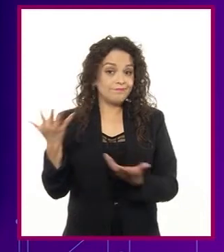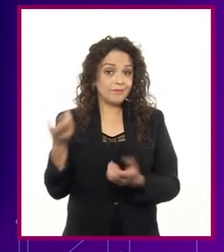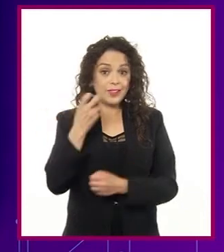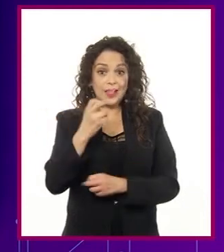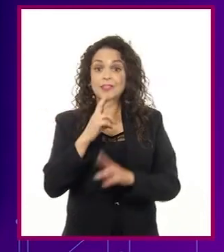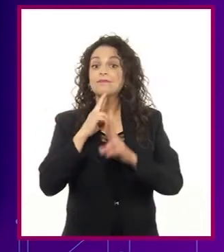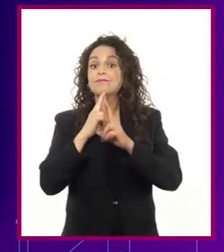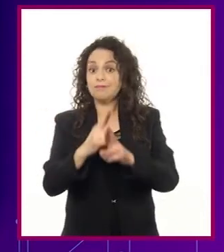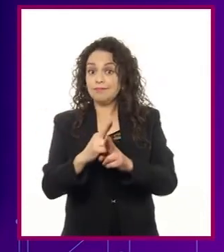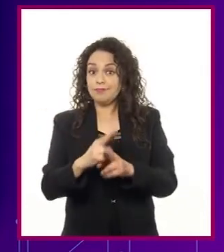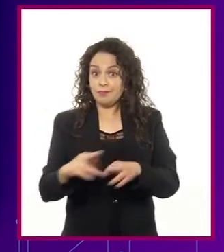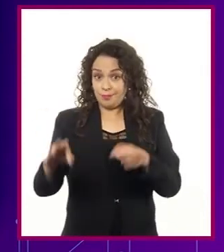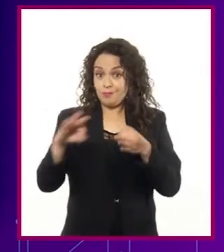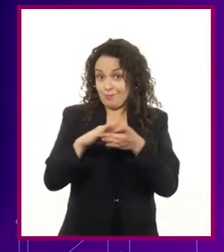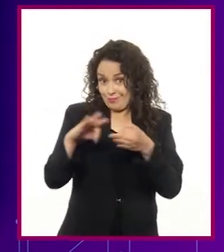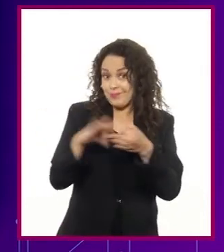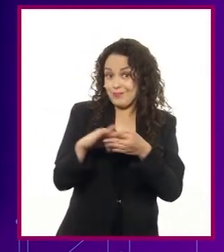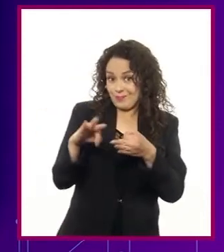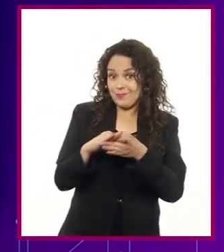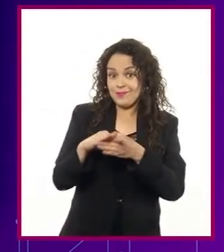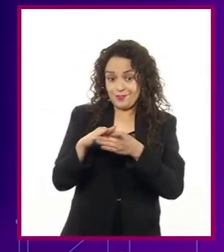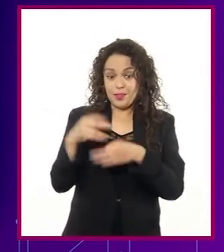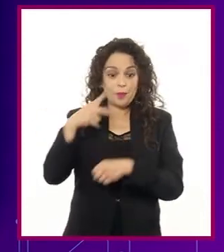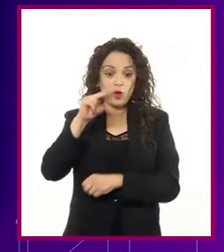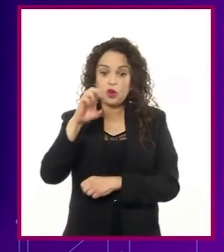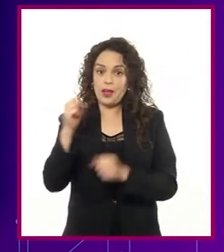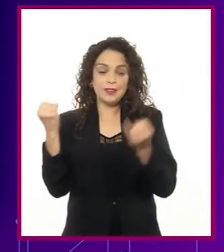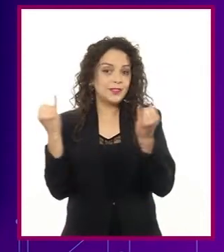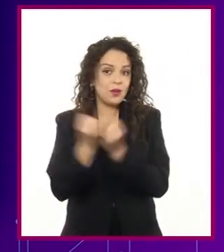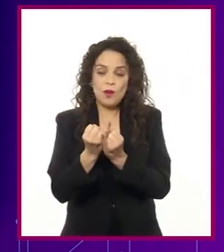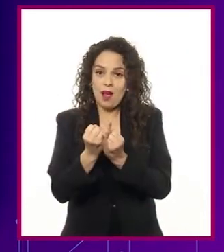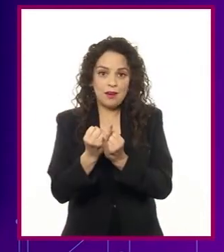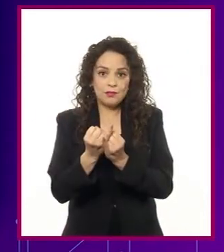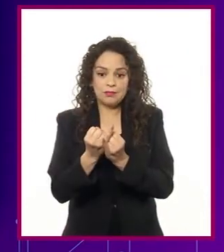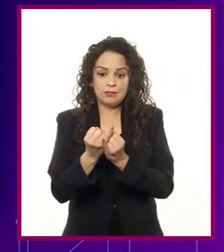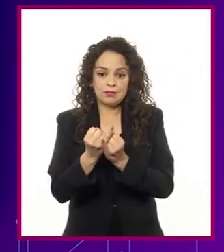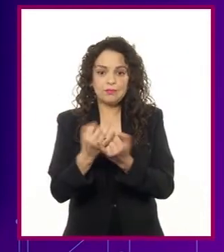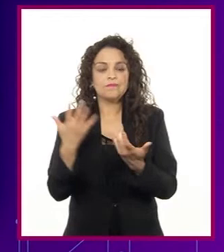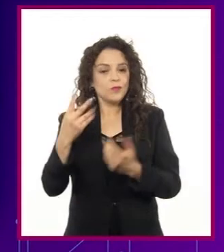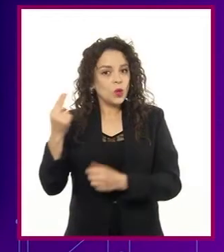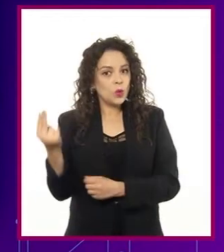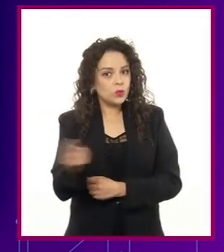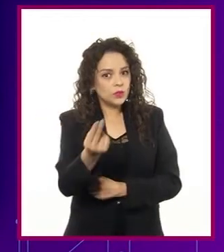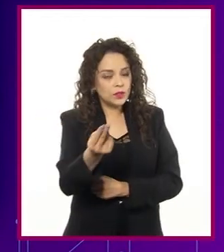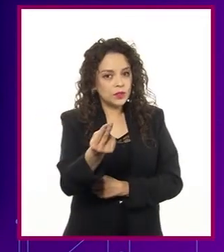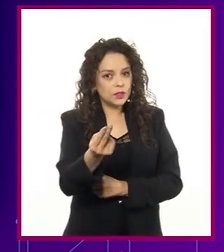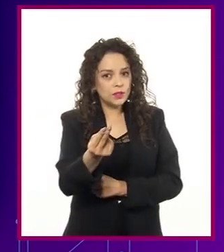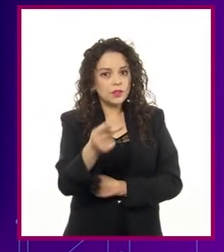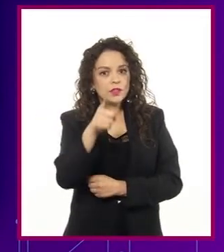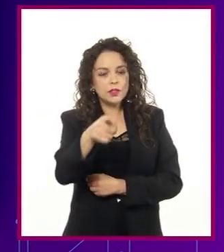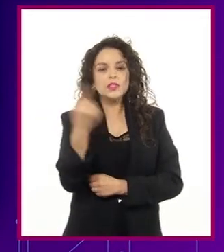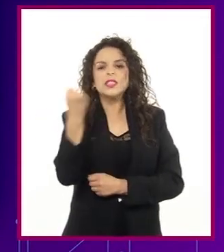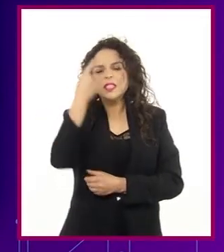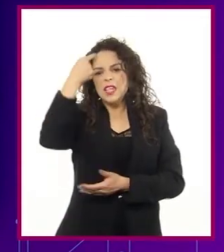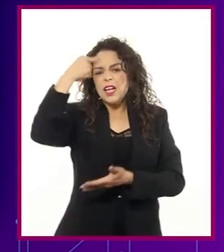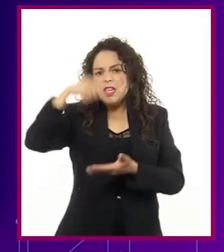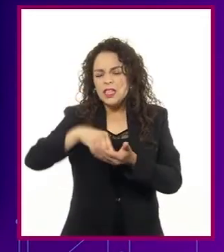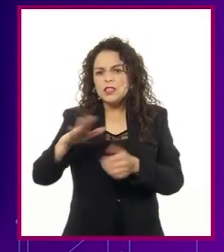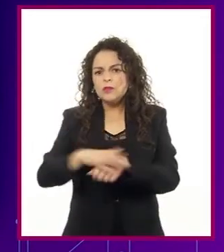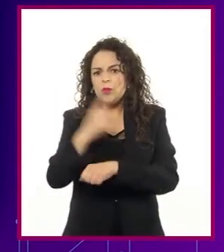resultados se aproximan mucho, pero no son iguales. ¿Ustedes a qué atribuyen esta